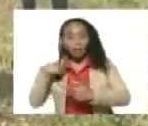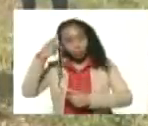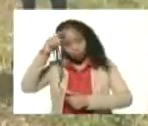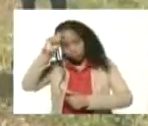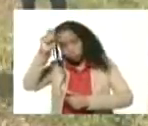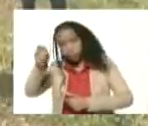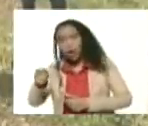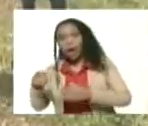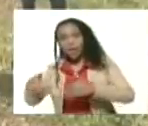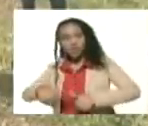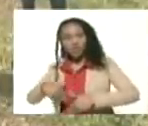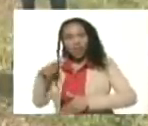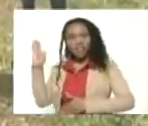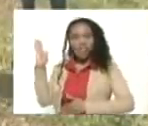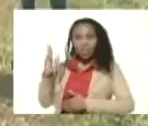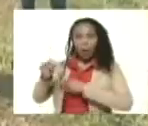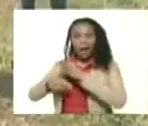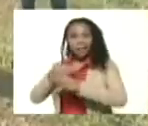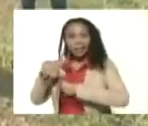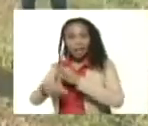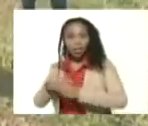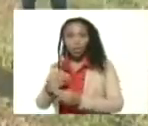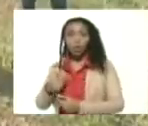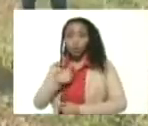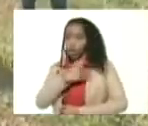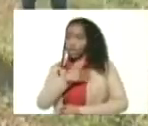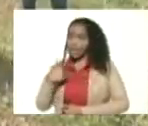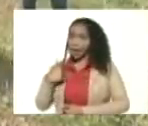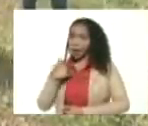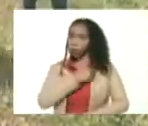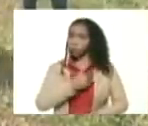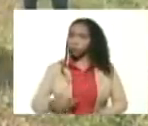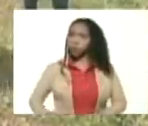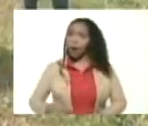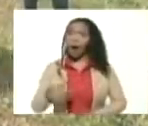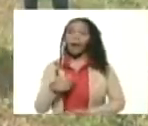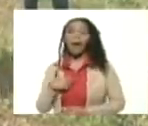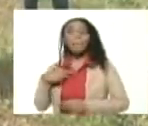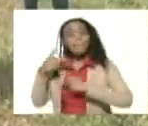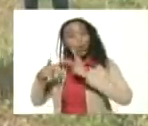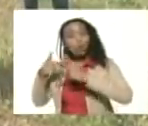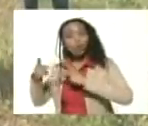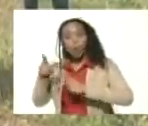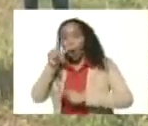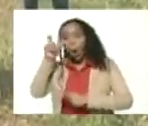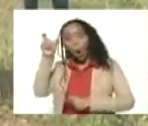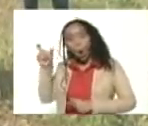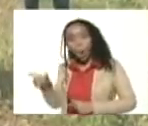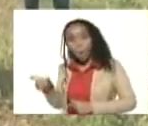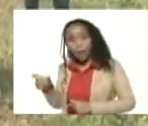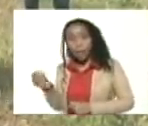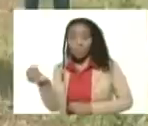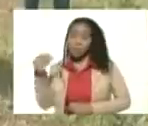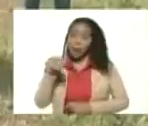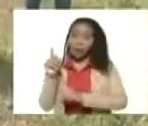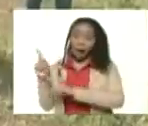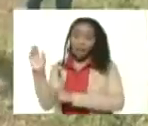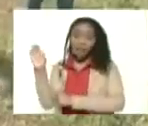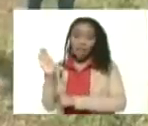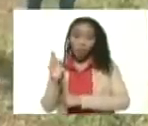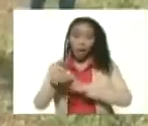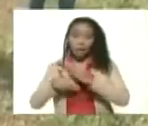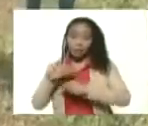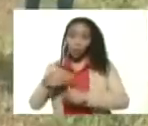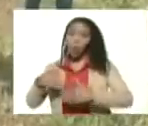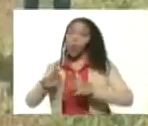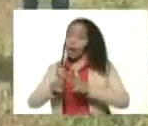todo el esfuerzo que han venido haciendo. Y yo quiero, presidente, que el productor Manuel Barrio, además que ha venido haciendo un